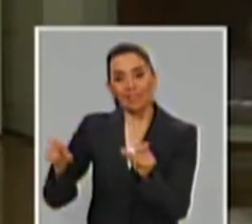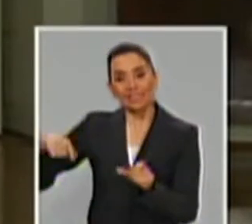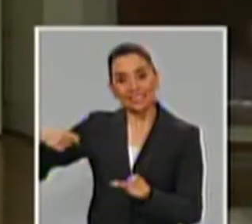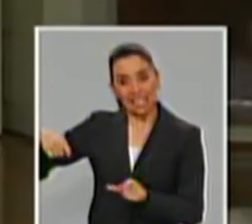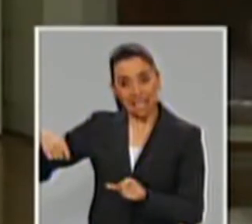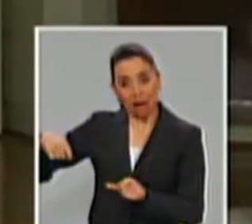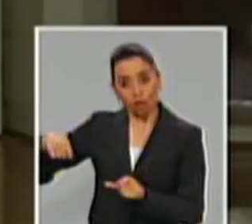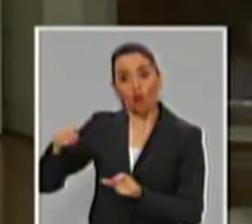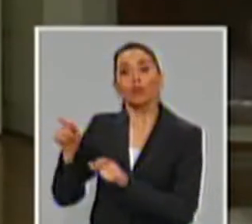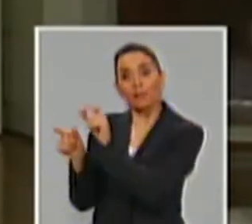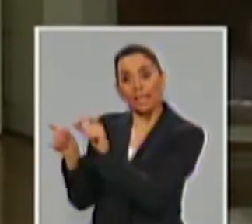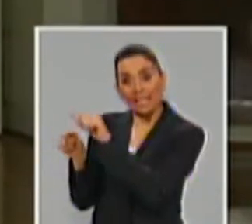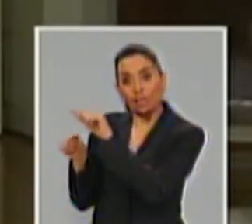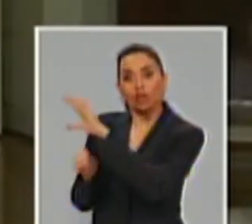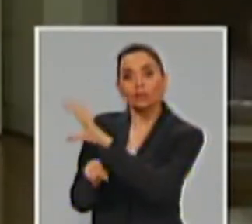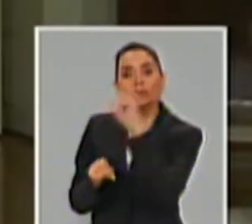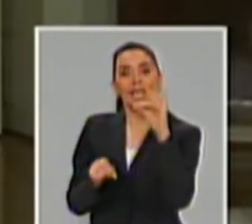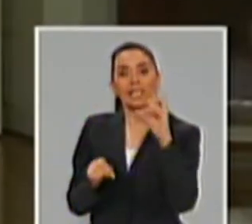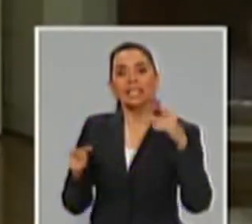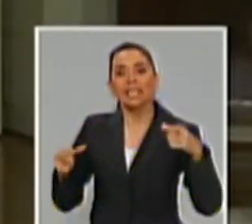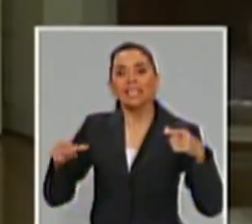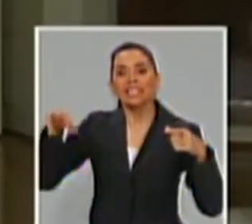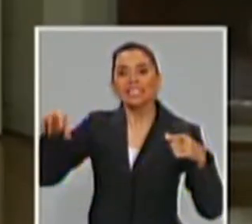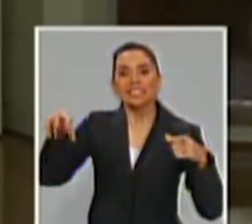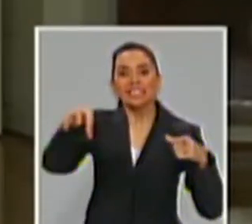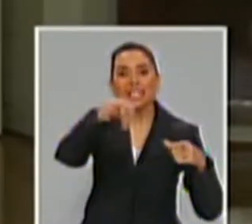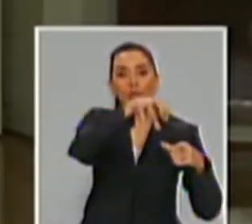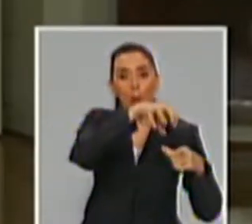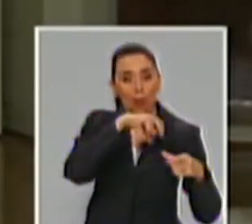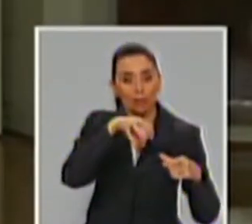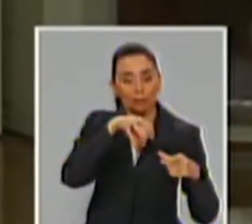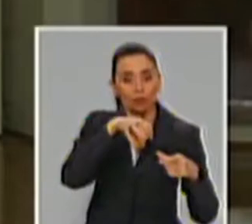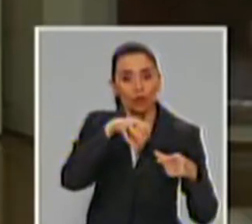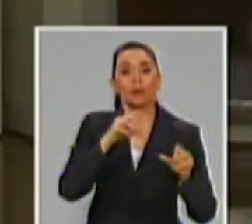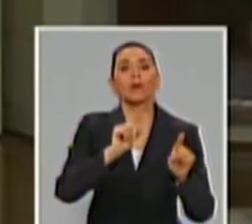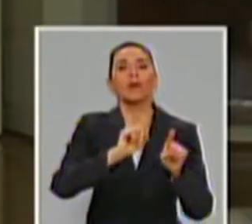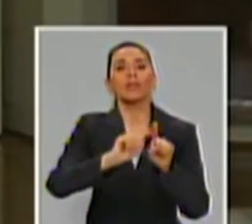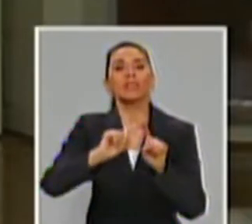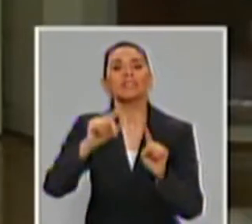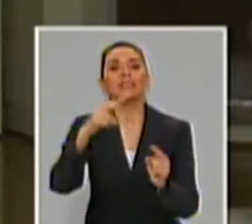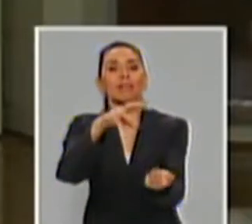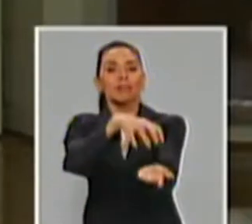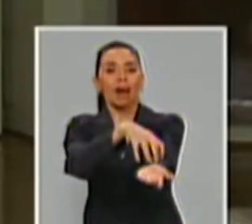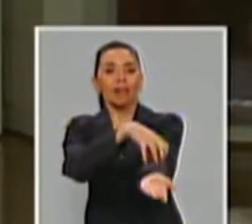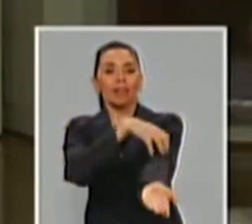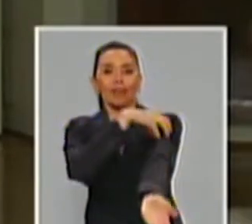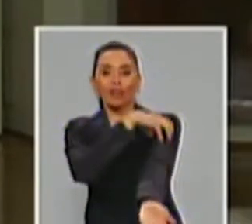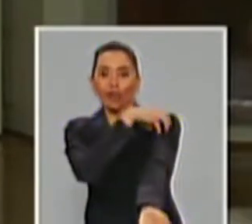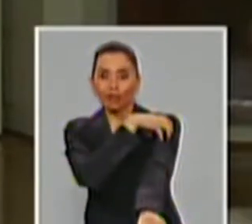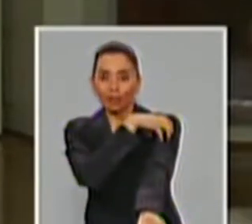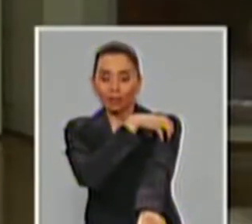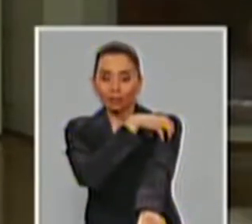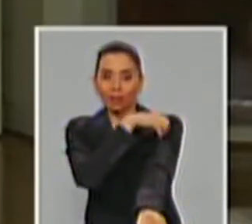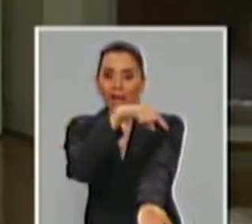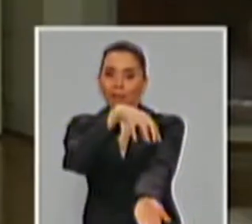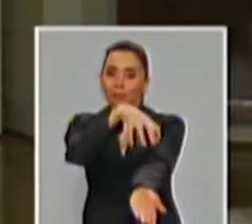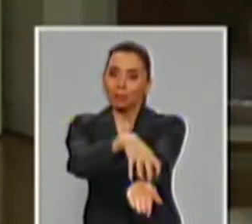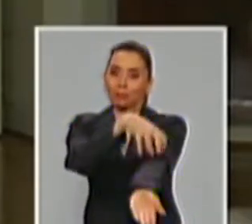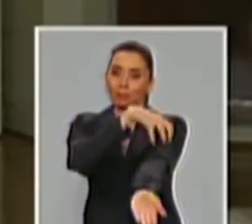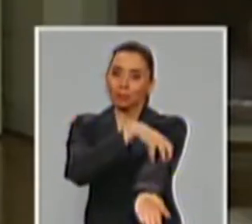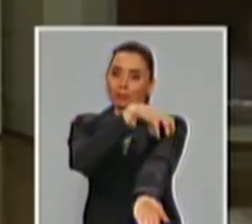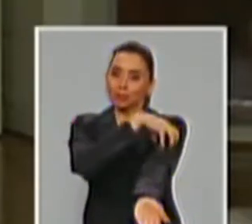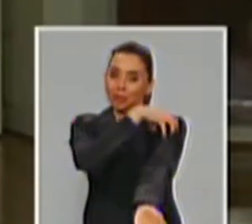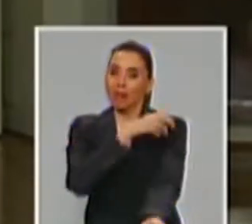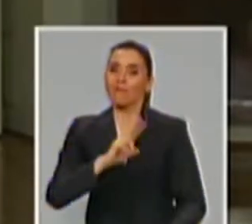ellos serán elegidos en circunscripciones que corresponderán a las distintas regiones del país. En una jornada marcada por